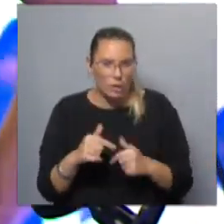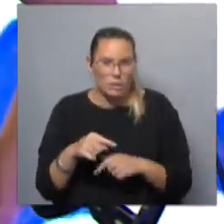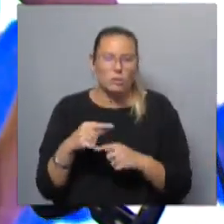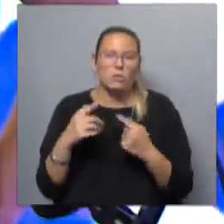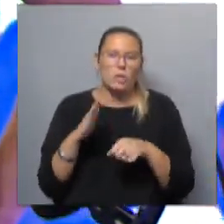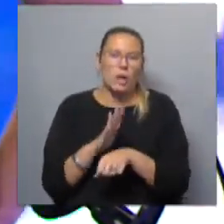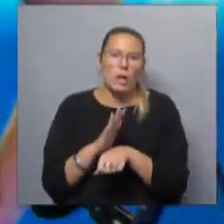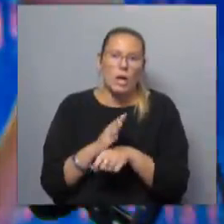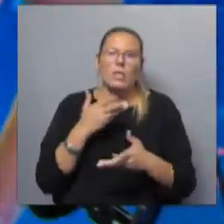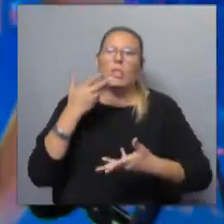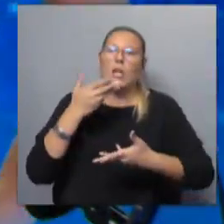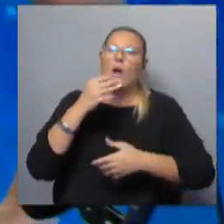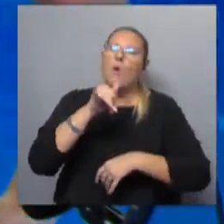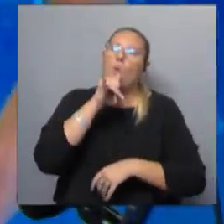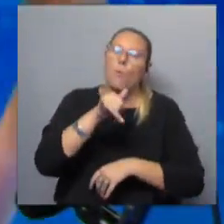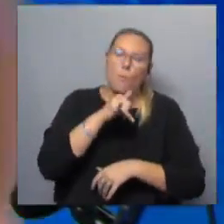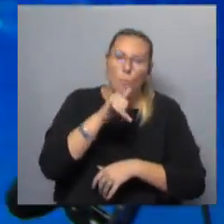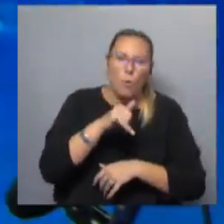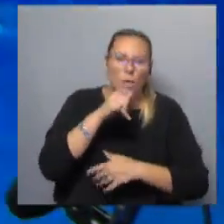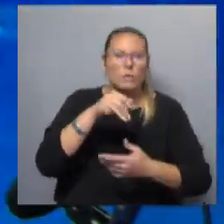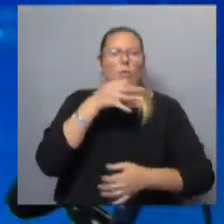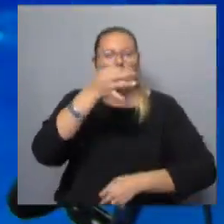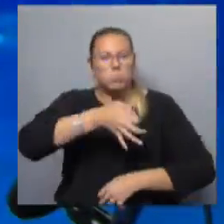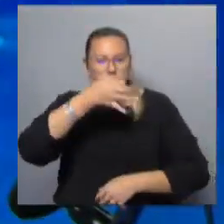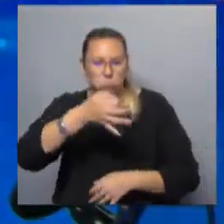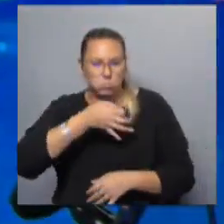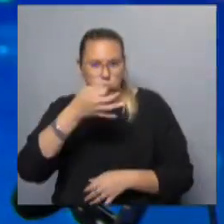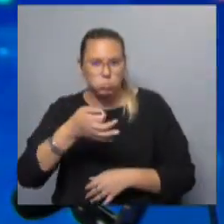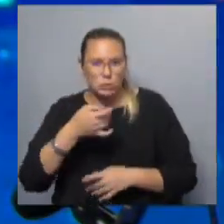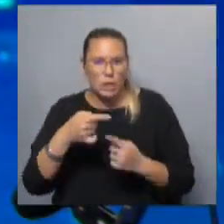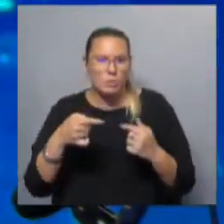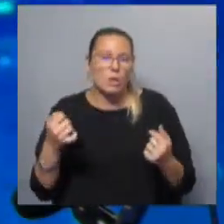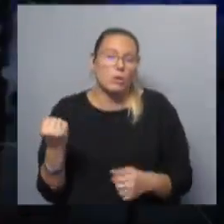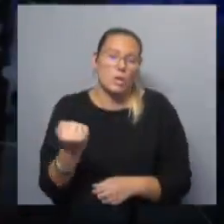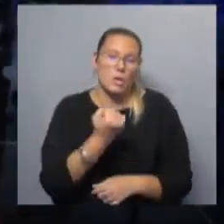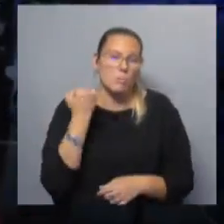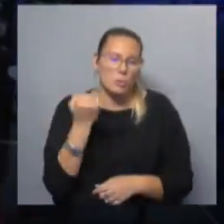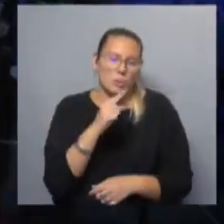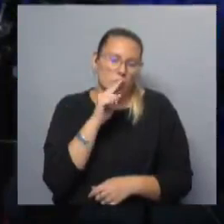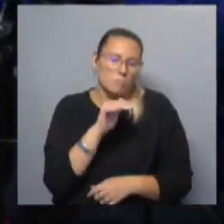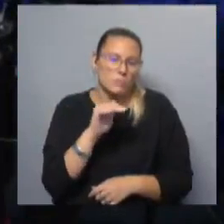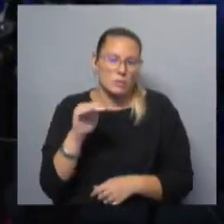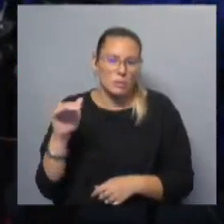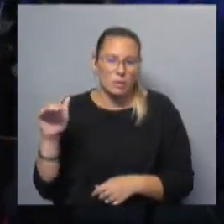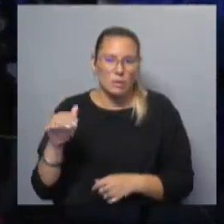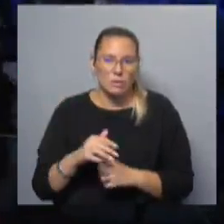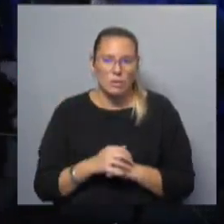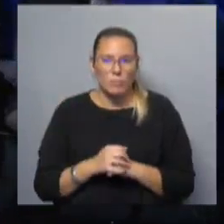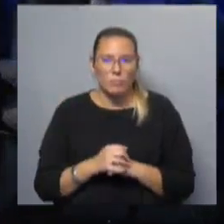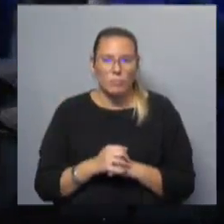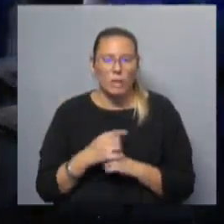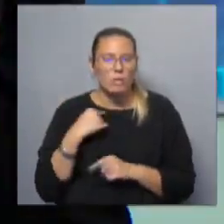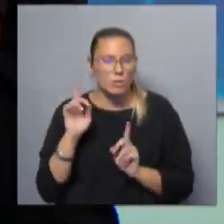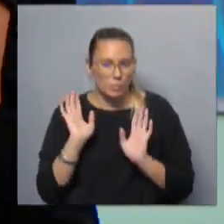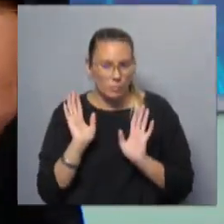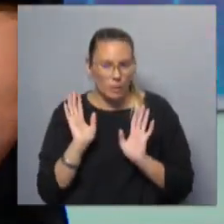viaje también del recitado y todo eso, es como un elemento que aparece, el silencio. Buenísimo. Yo me voy a quedar